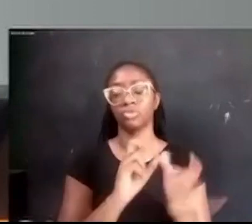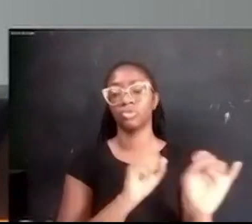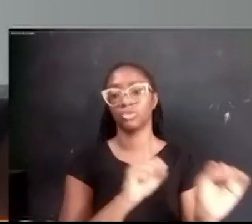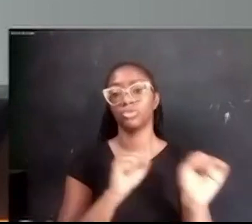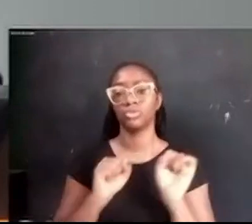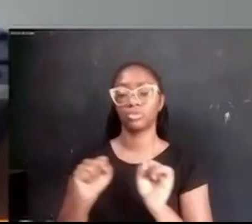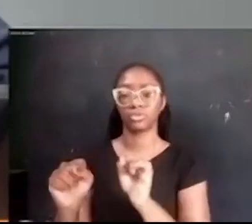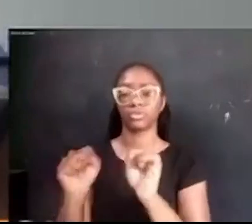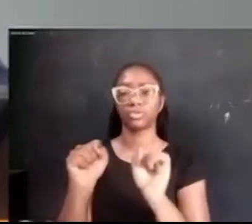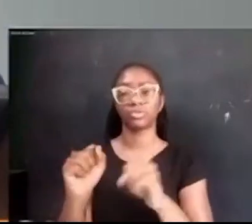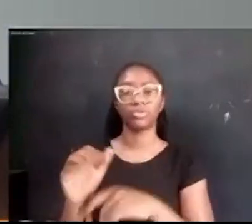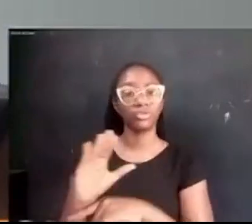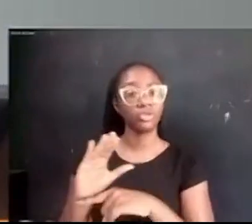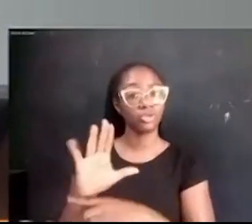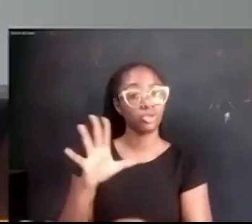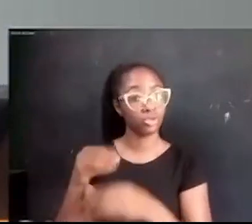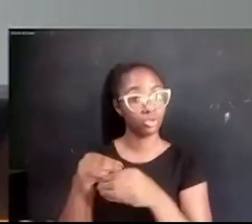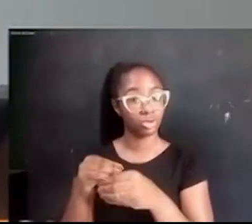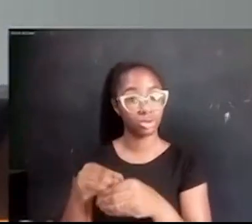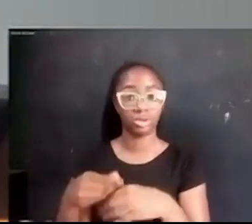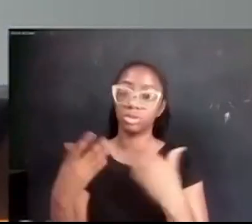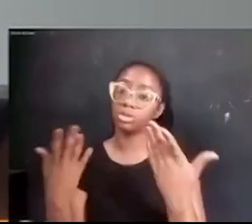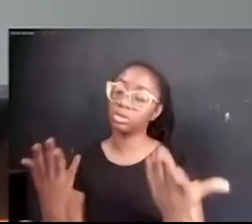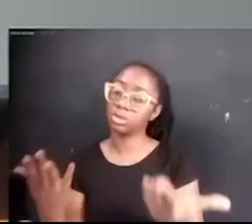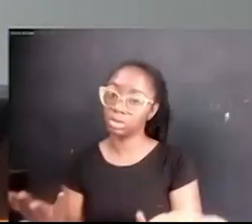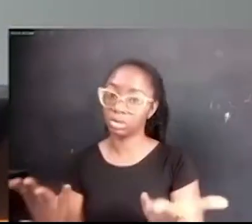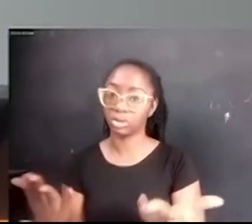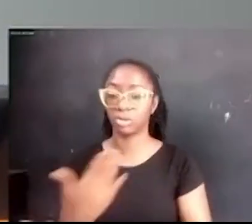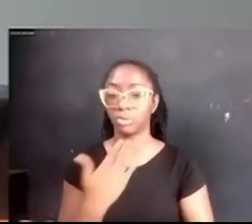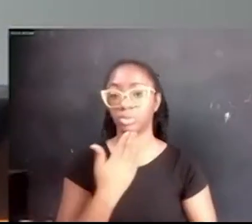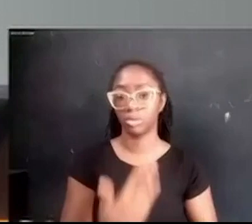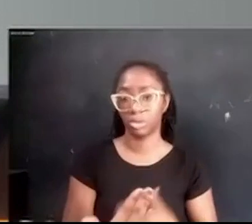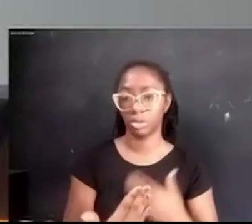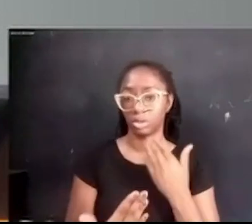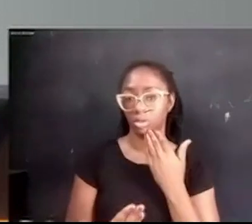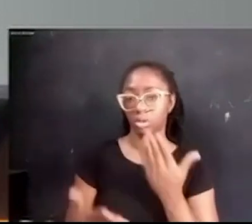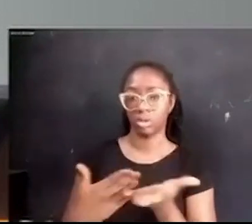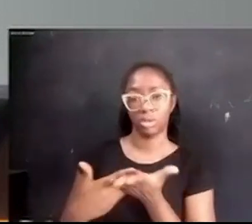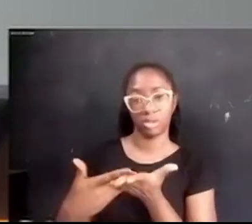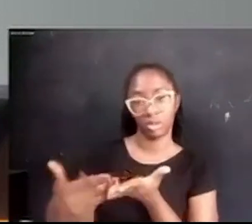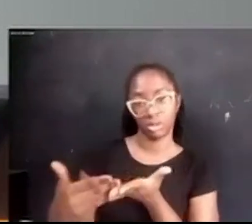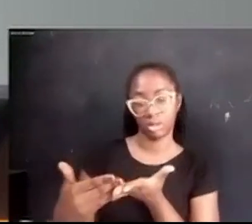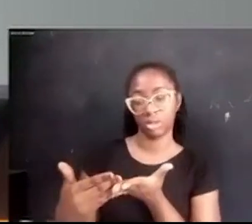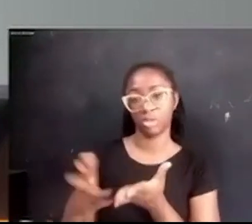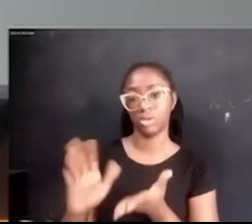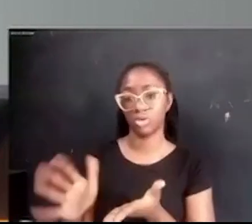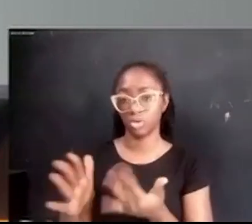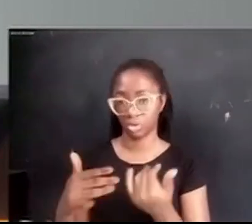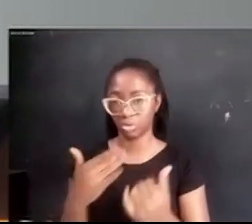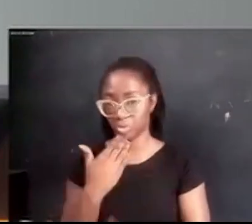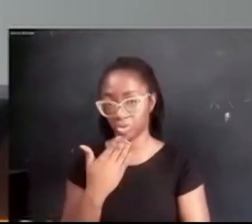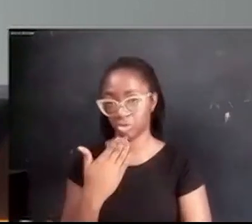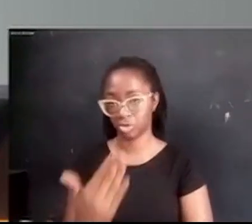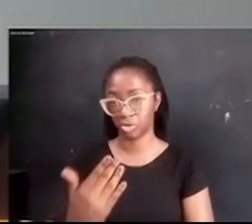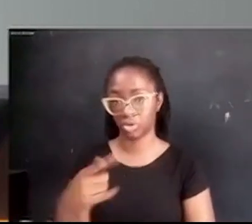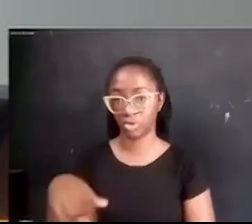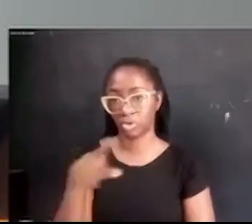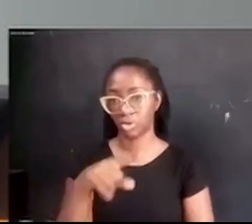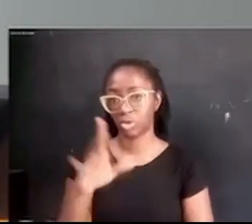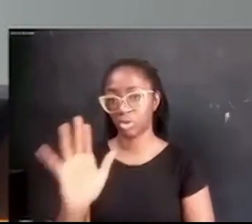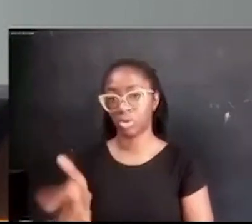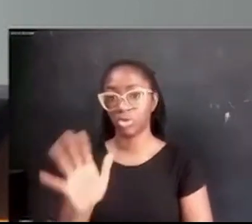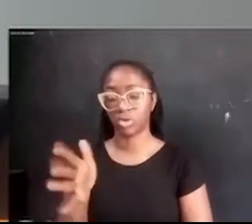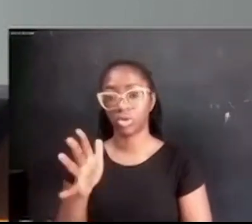constituidos. Esos principios inicialmente eran principios doctrinales de una persona